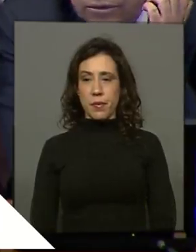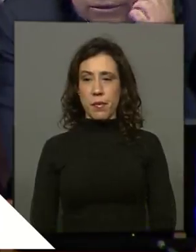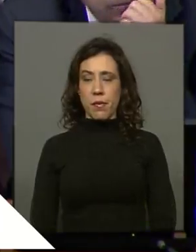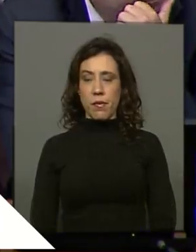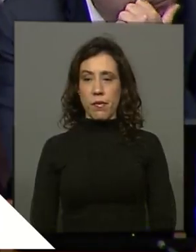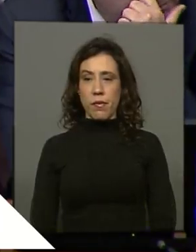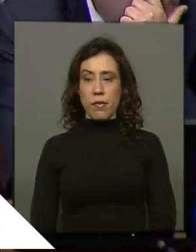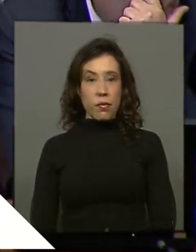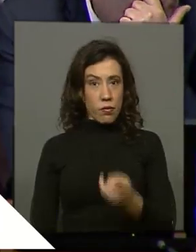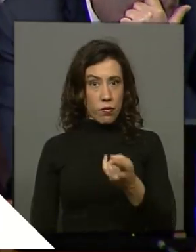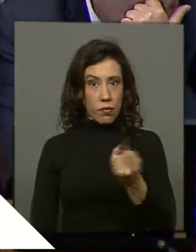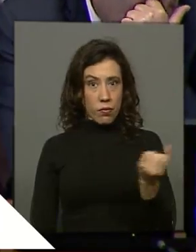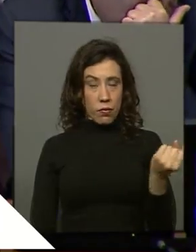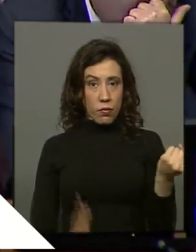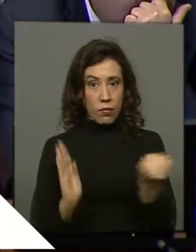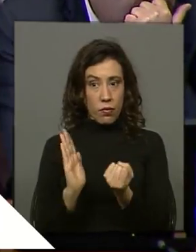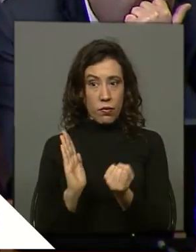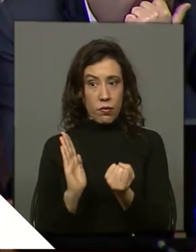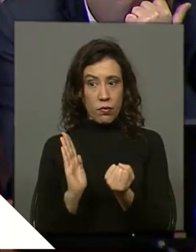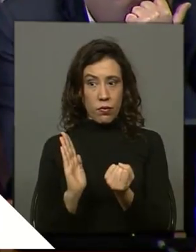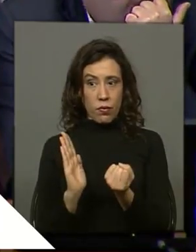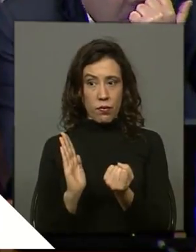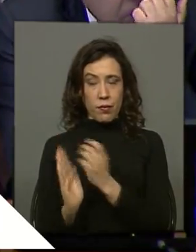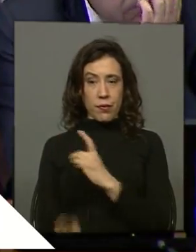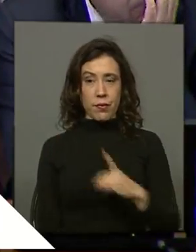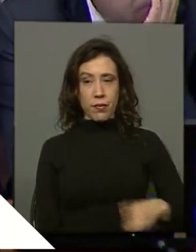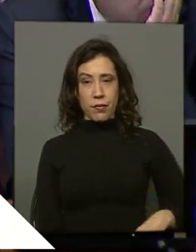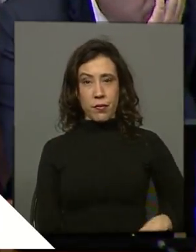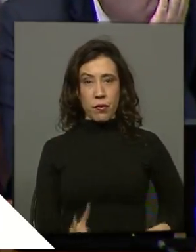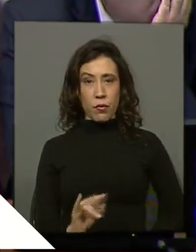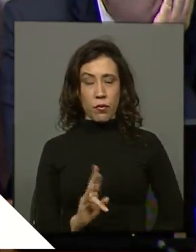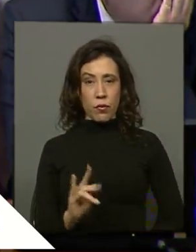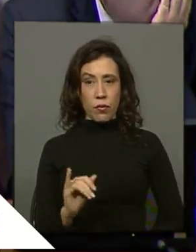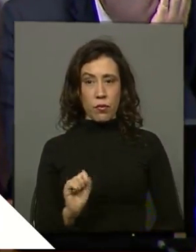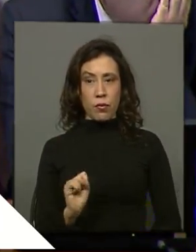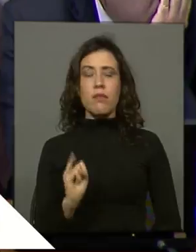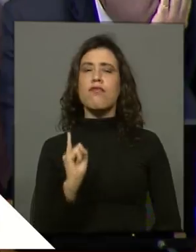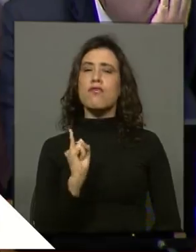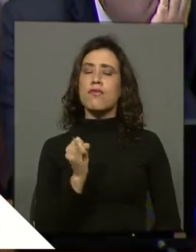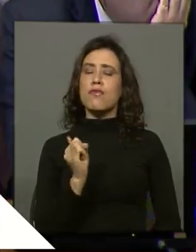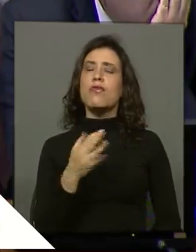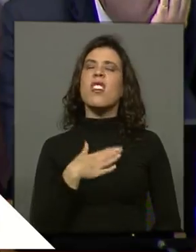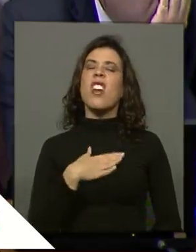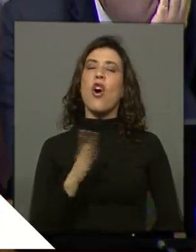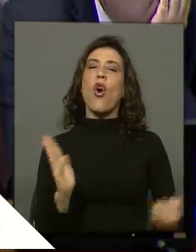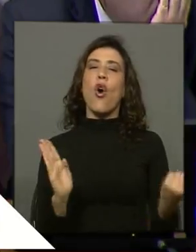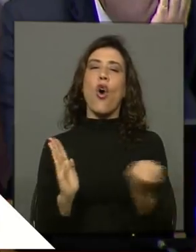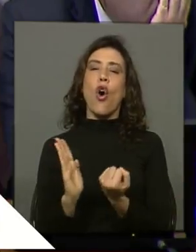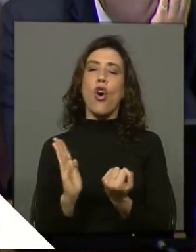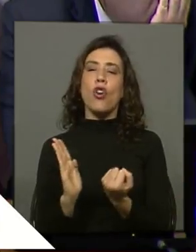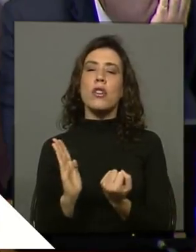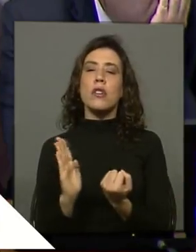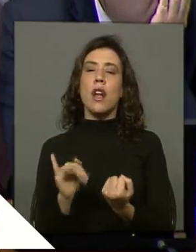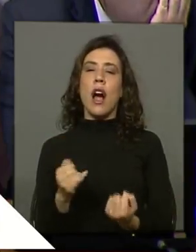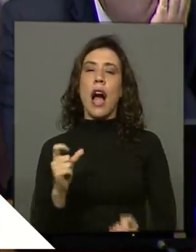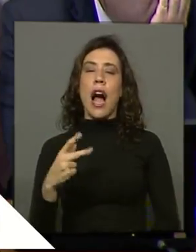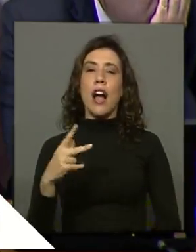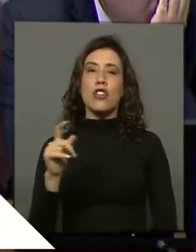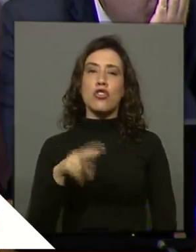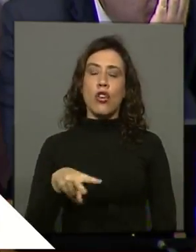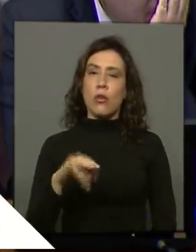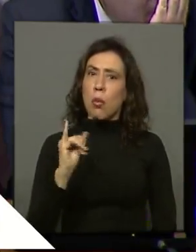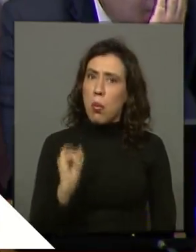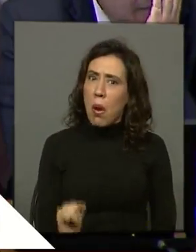para hablar en contra diputado para hablar en contra si presidente quiero hablar en contra de Jackson no es posible